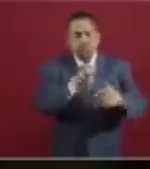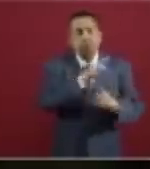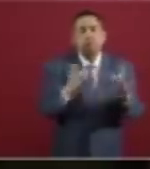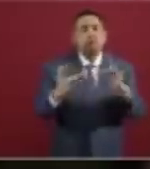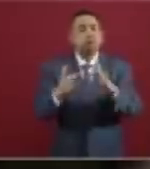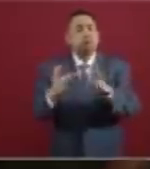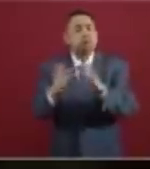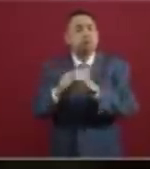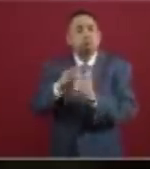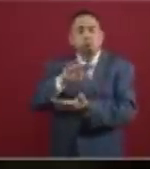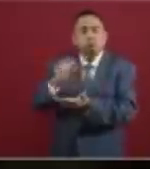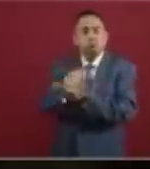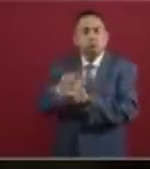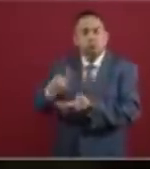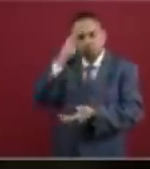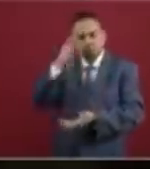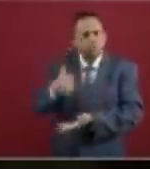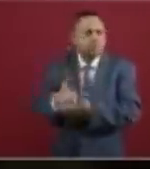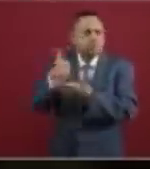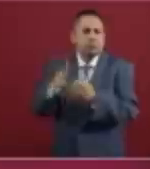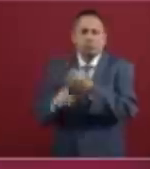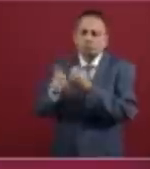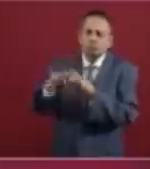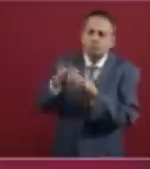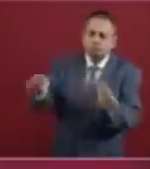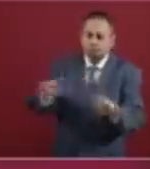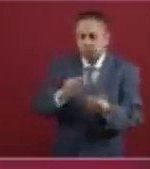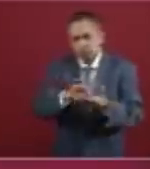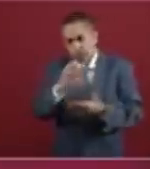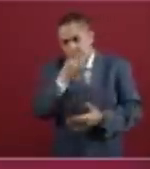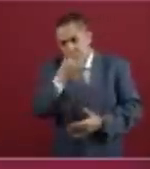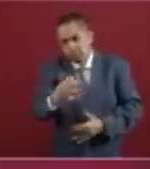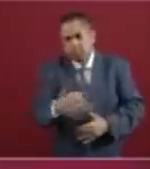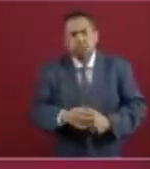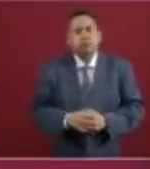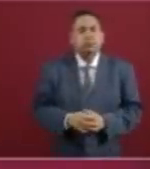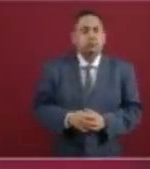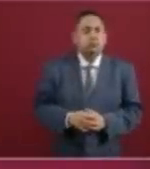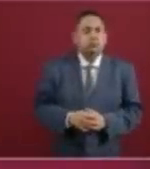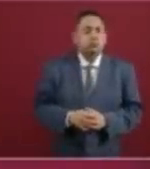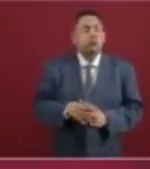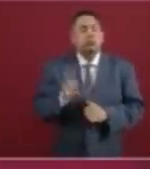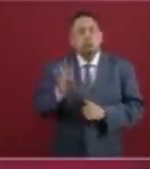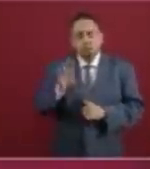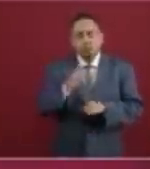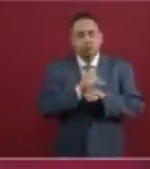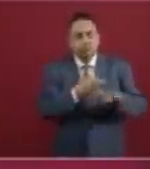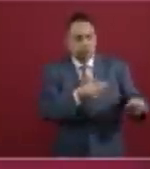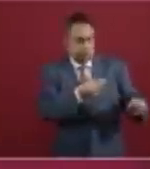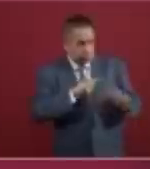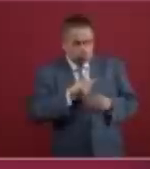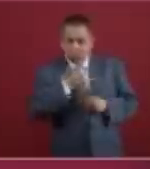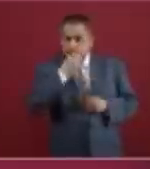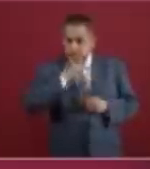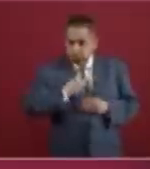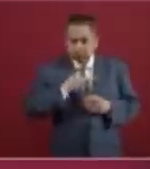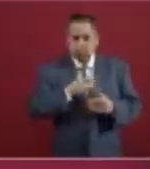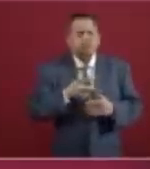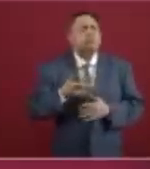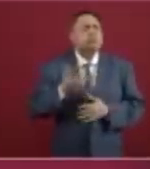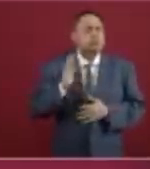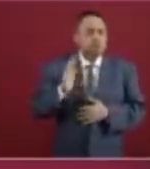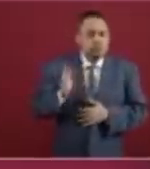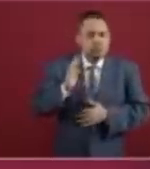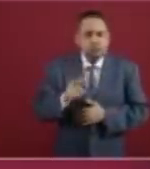Matamoros y se resuelvan estos conflictos. Gracias. Bueno, la información que tengo es de que ya